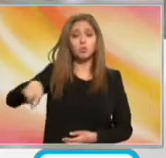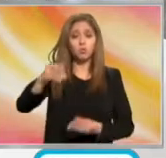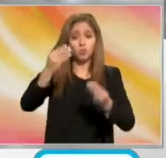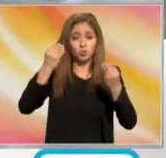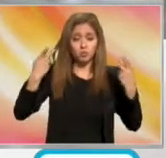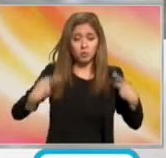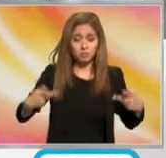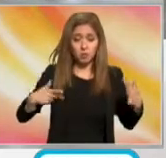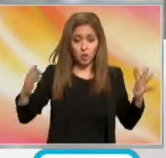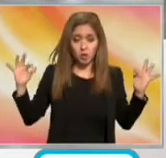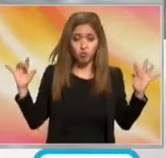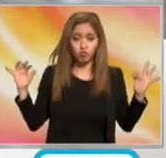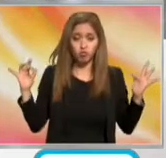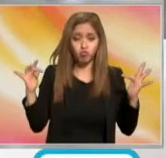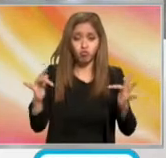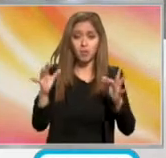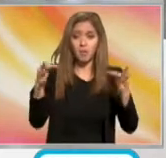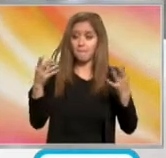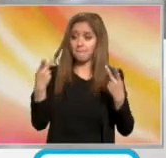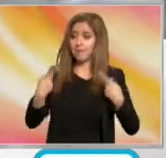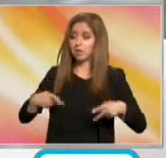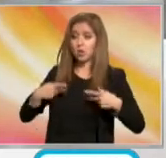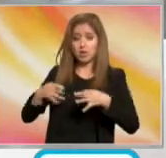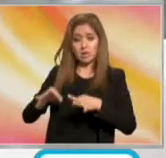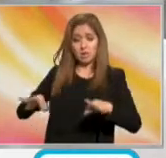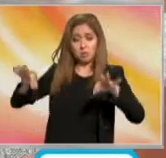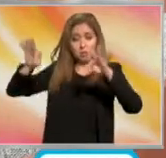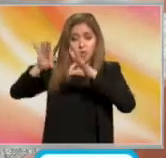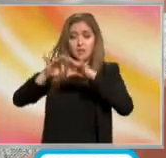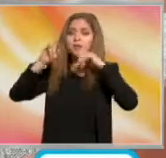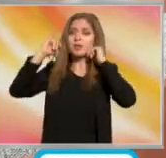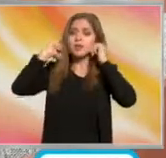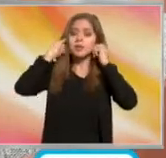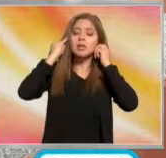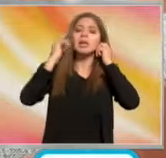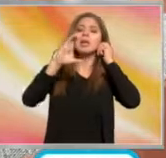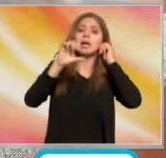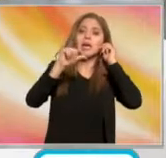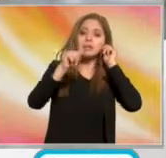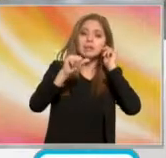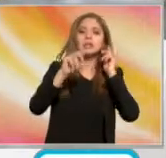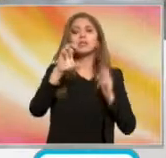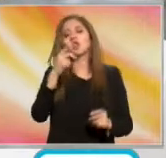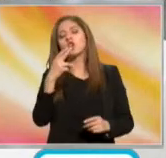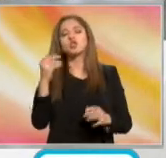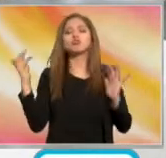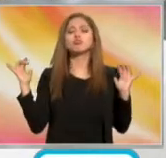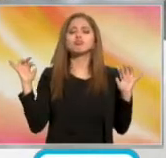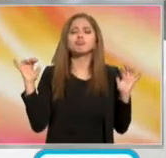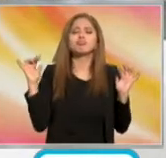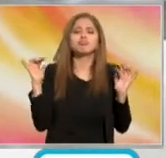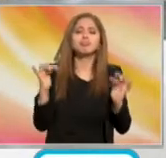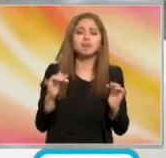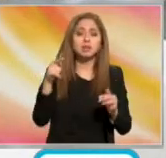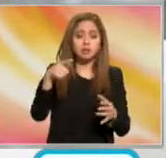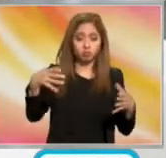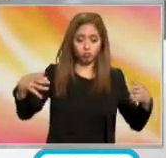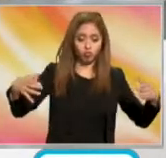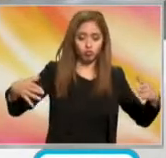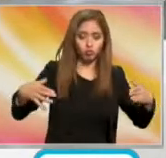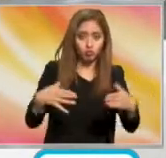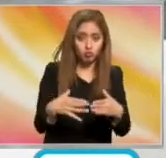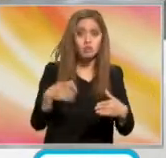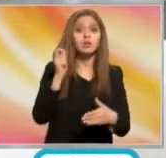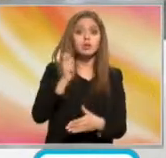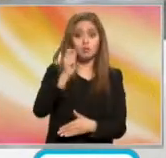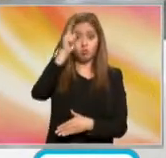la gente importante de la Ciudad de México, indios, castas, criollos, todos, asistían a esta ceremonia donde se llevaba